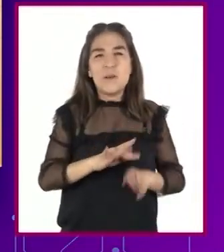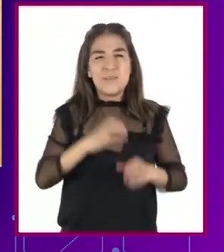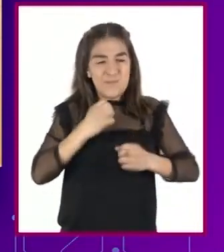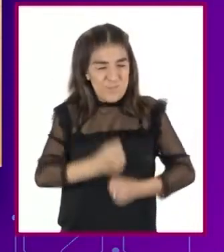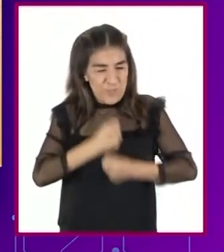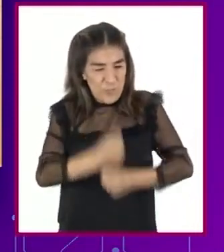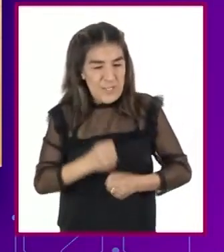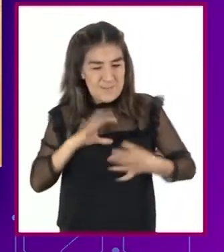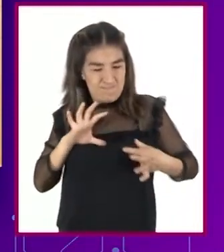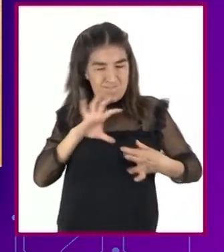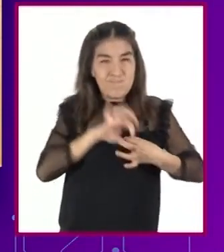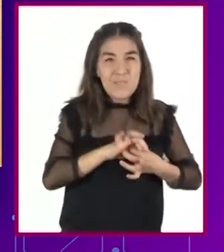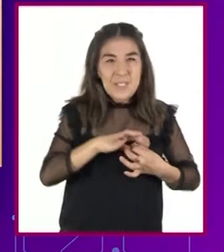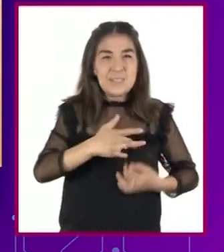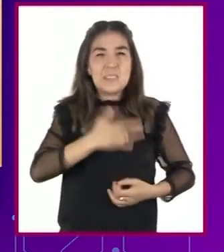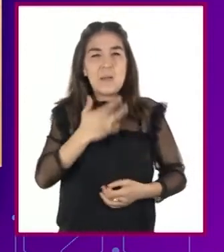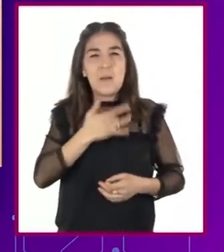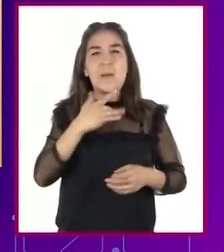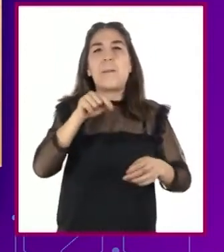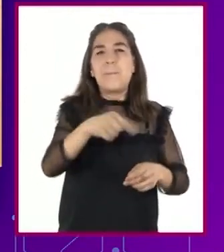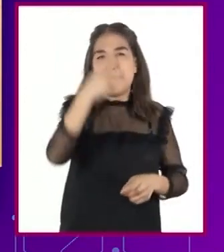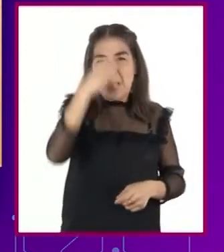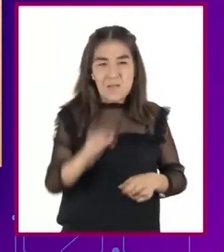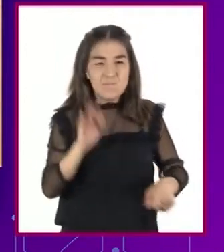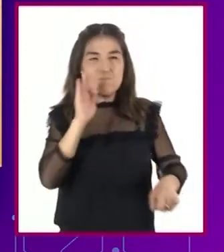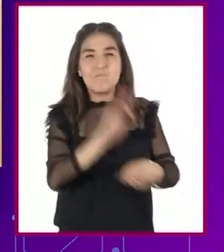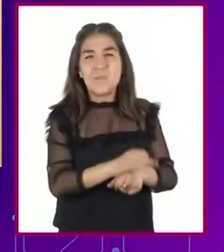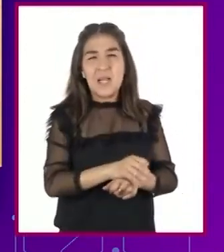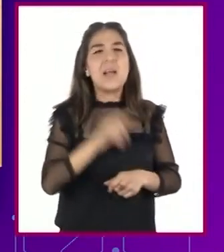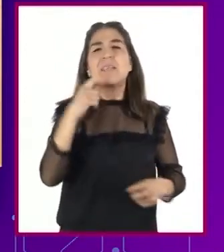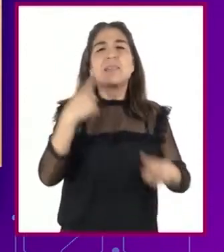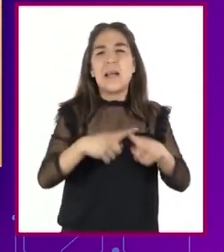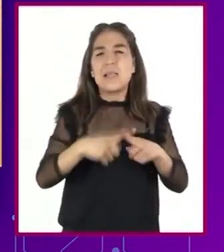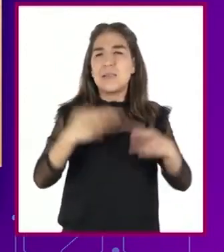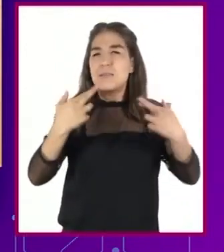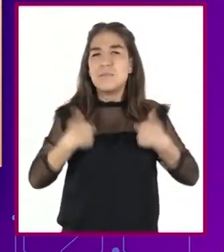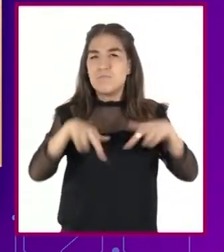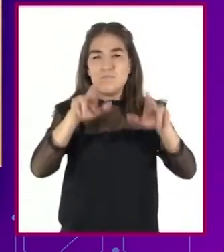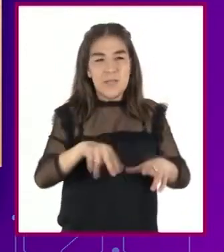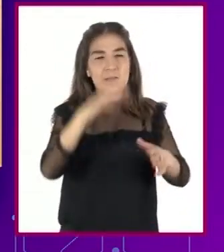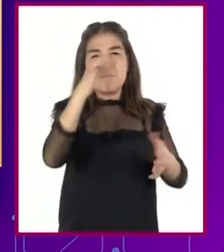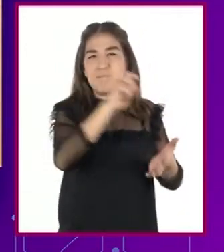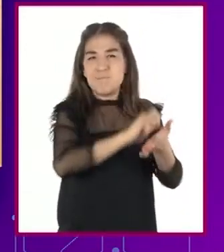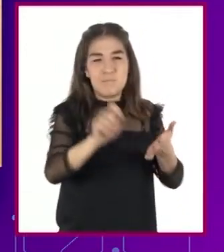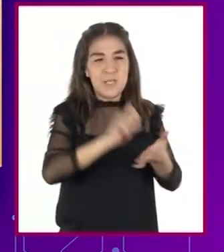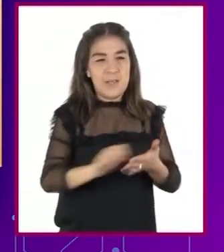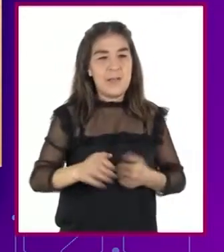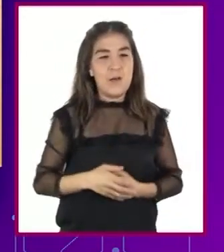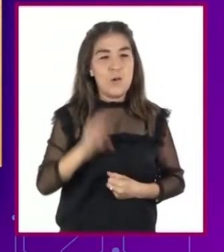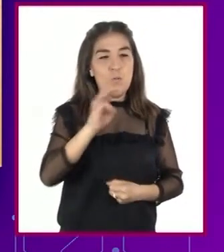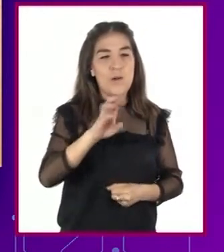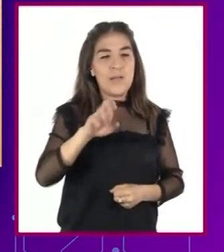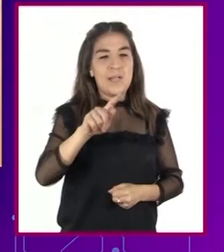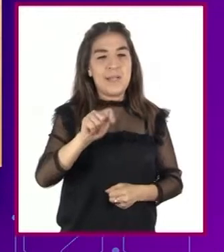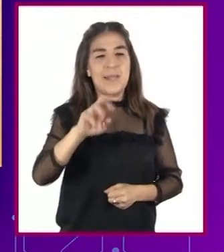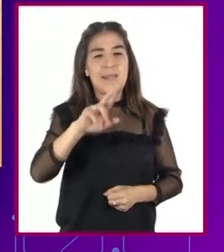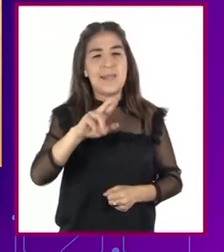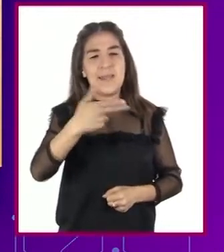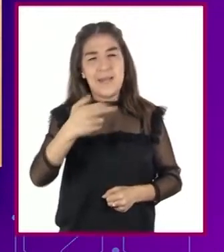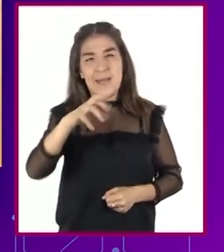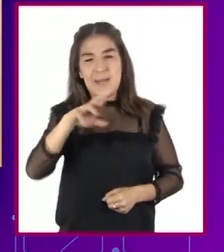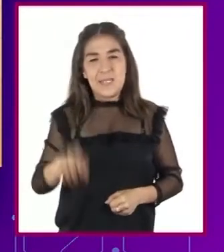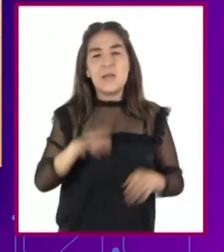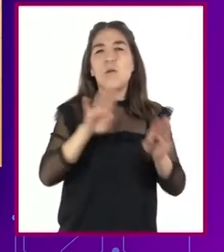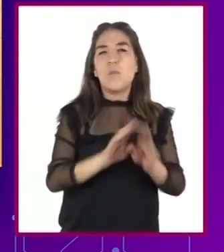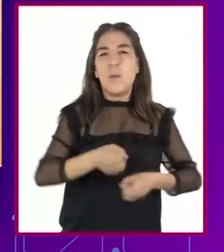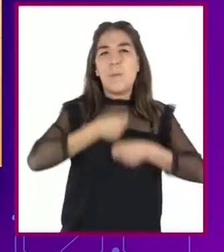sentimientos. Entre sus principales representantes se encuentran escritores como Goethe y Schiller, cuyo poema Oda a